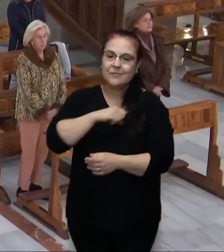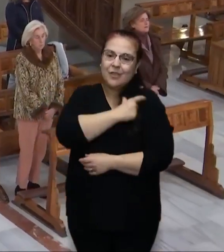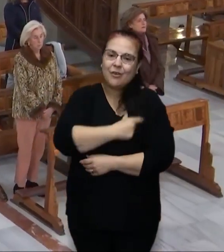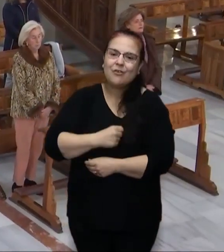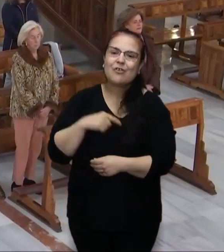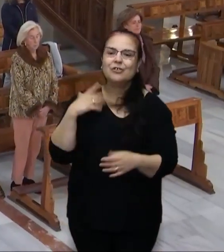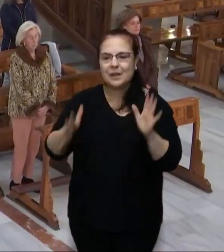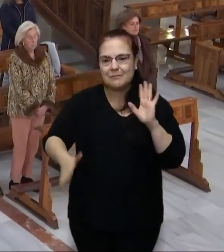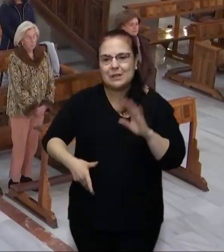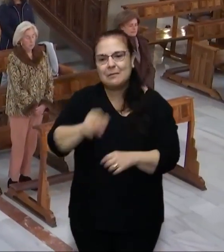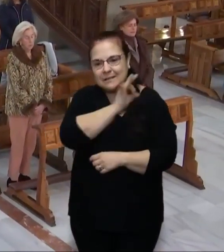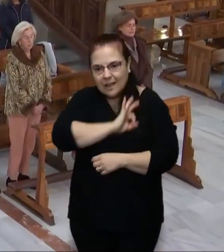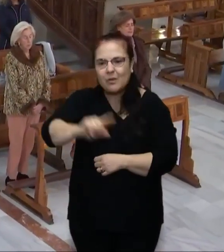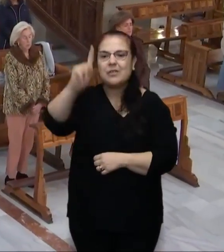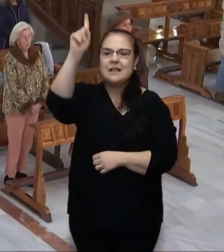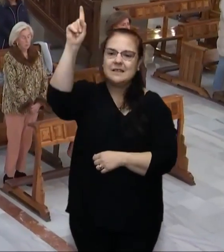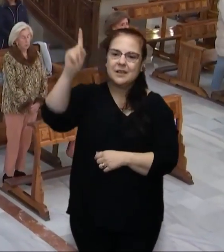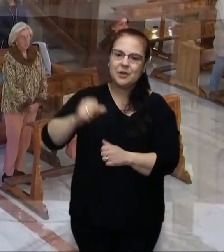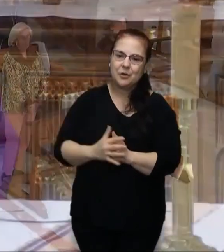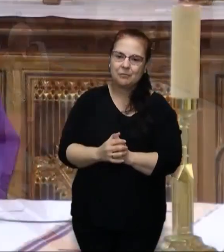Levantemos el corazón.